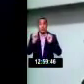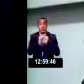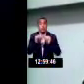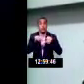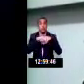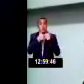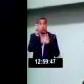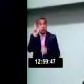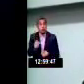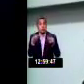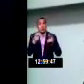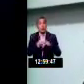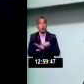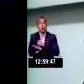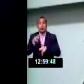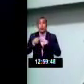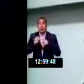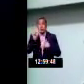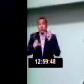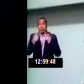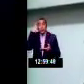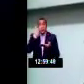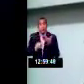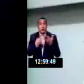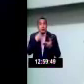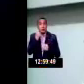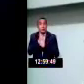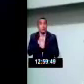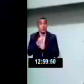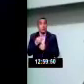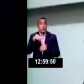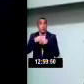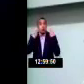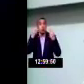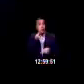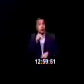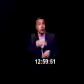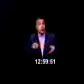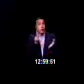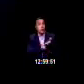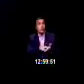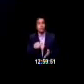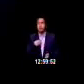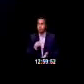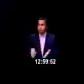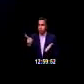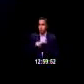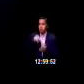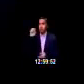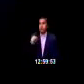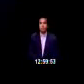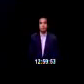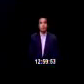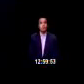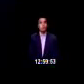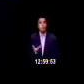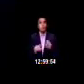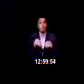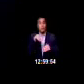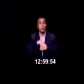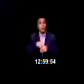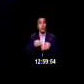legisladores y que le sugieran o recomienden nombres de personas para optar por cargos públicos. ¿Se ratifica en ello? Me ratifico en eso y probablemente ese fue